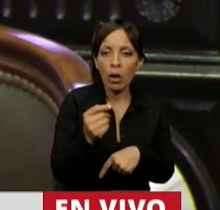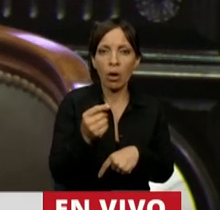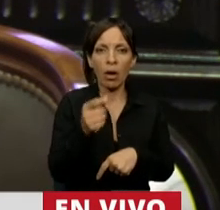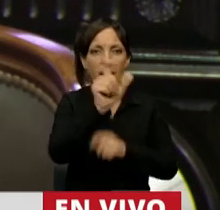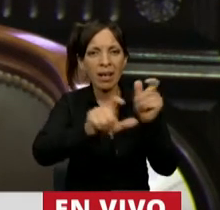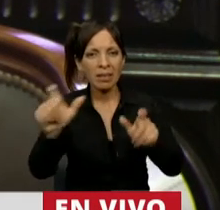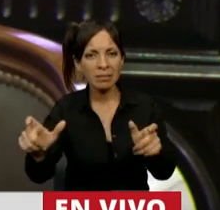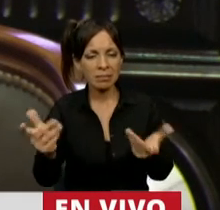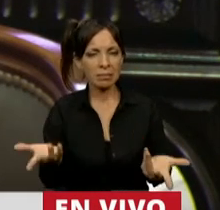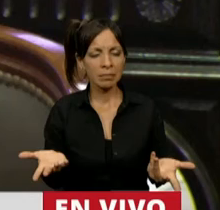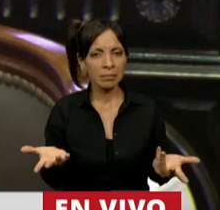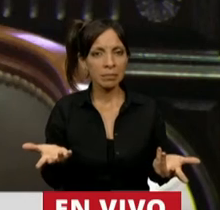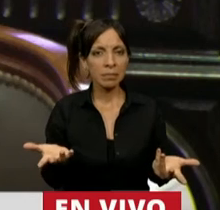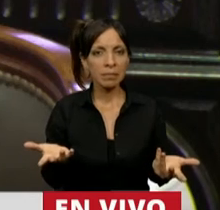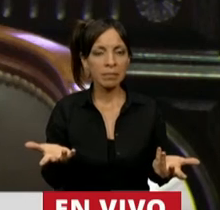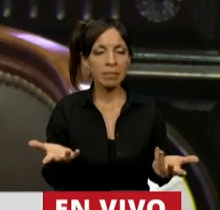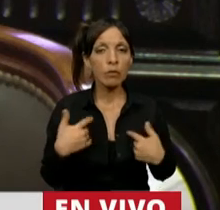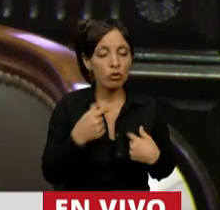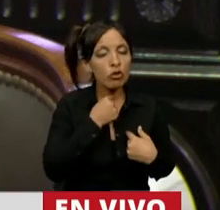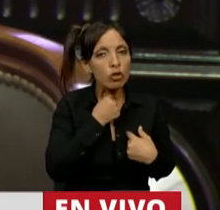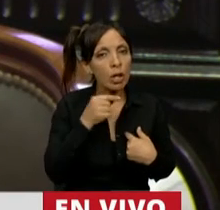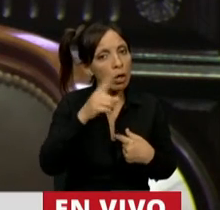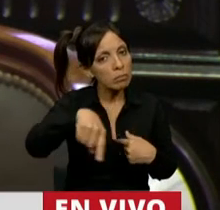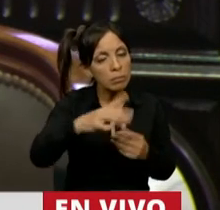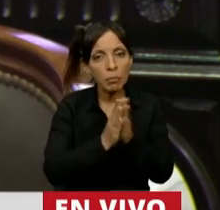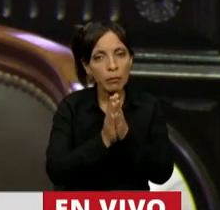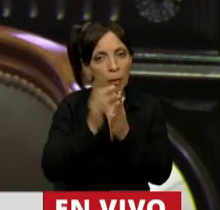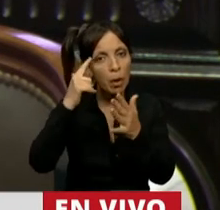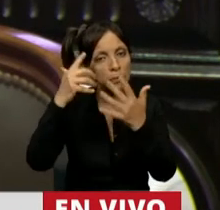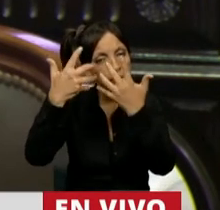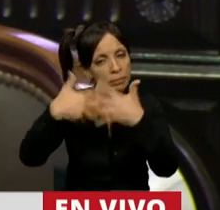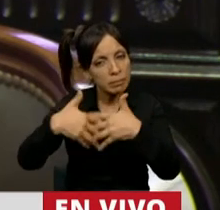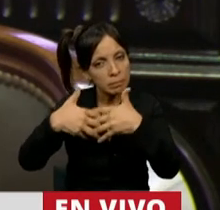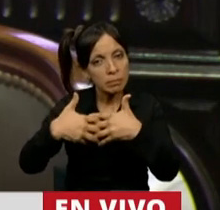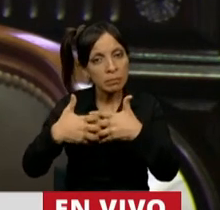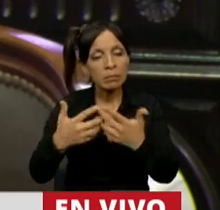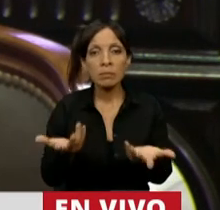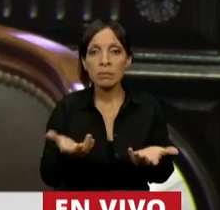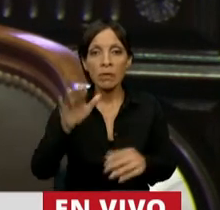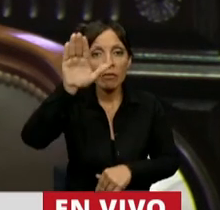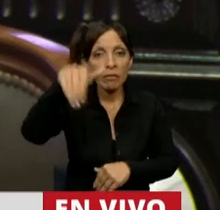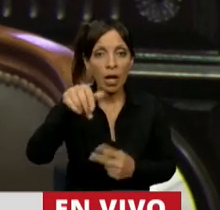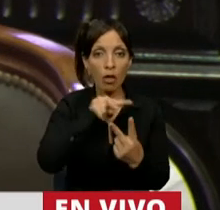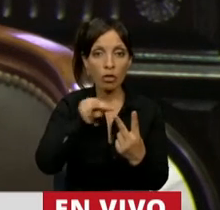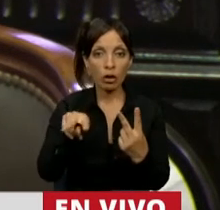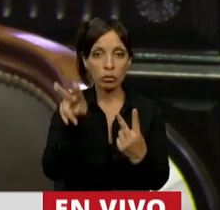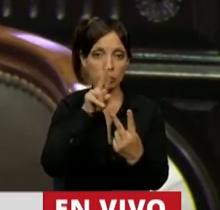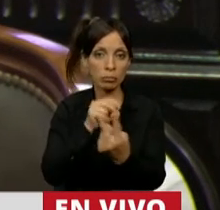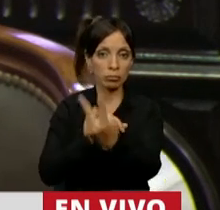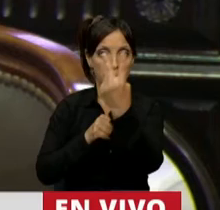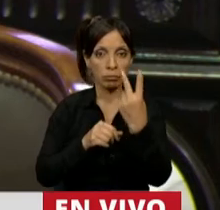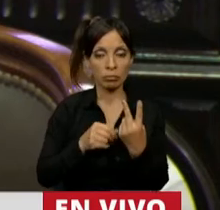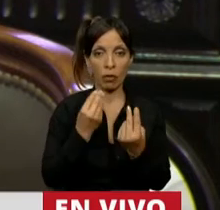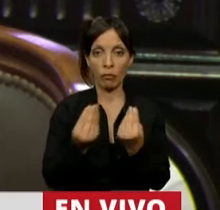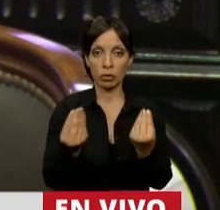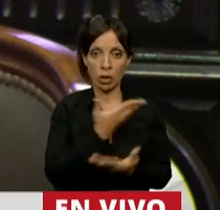de nuestros vecinos. Entonces quiero llamar a la reflexión. Es citar a dos funcionarios del Poder Ejecutivo